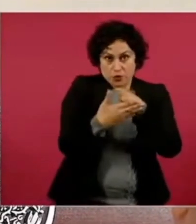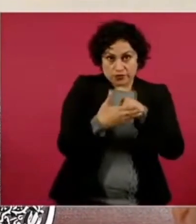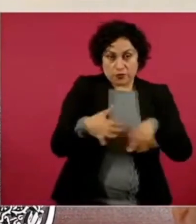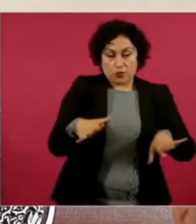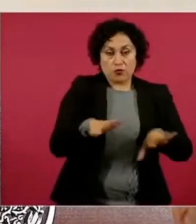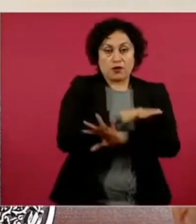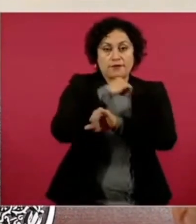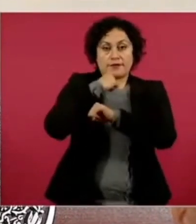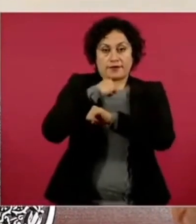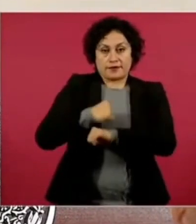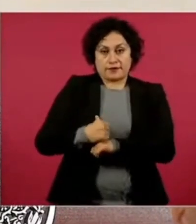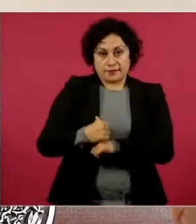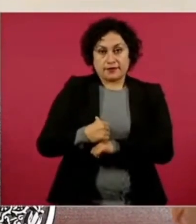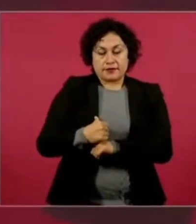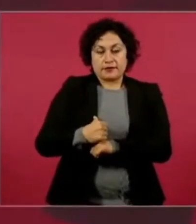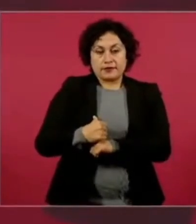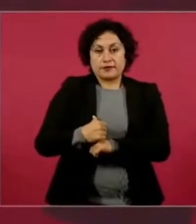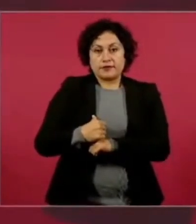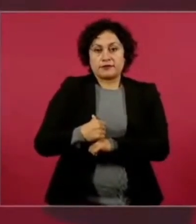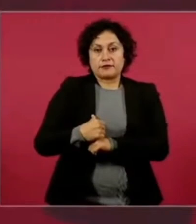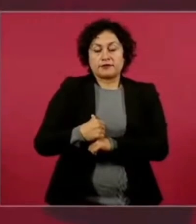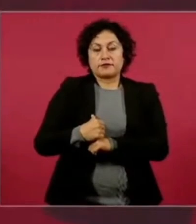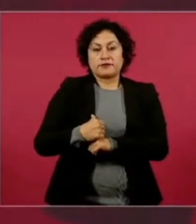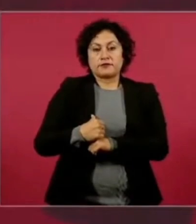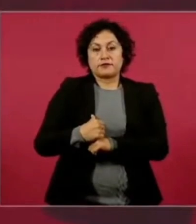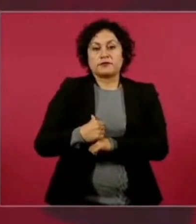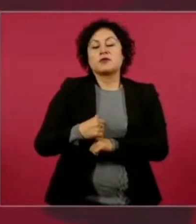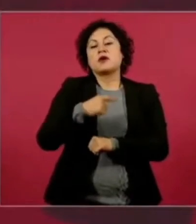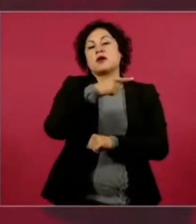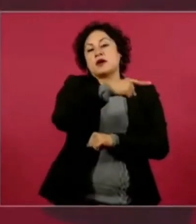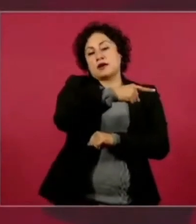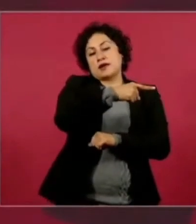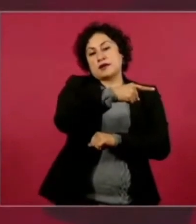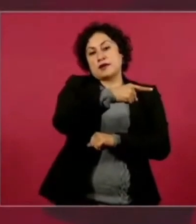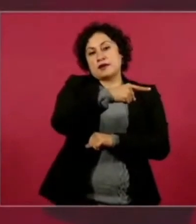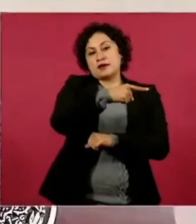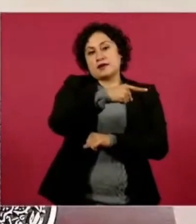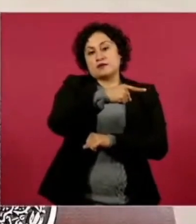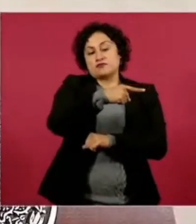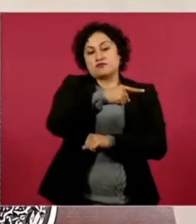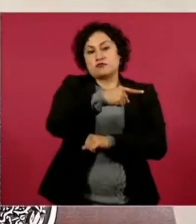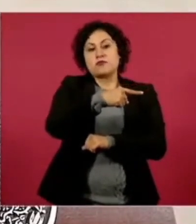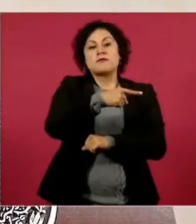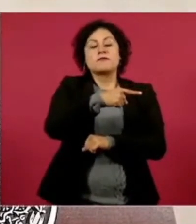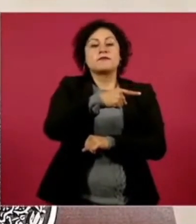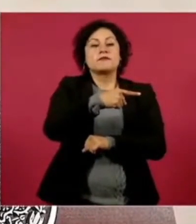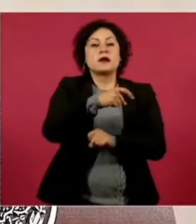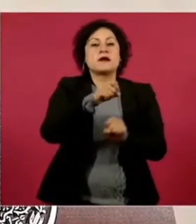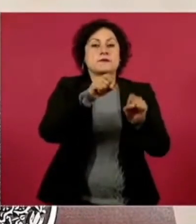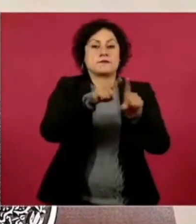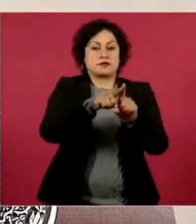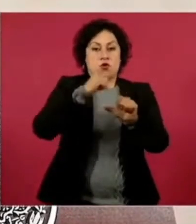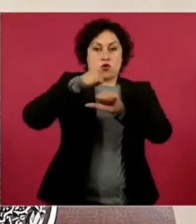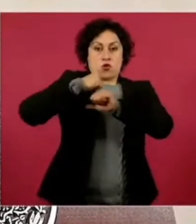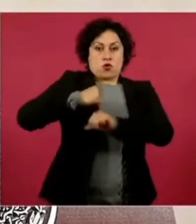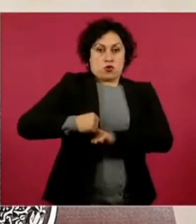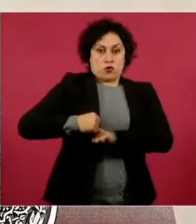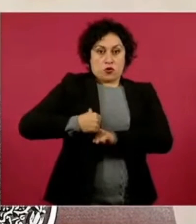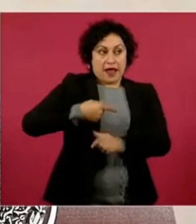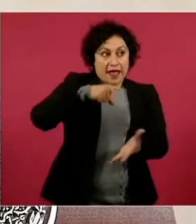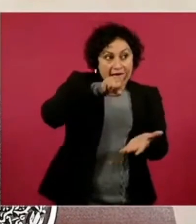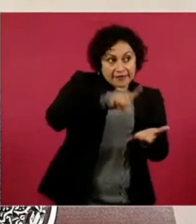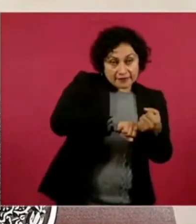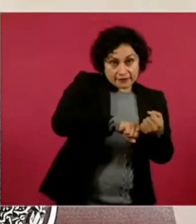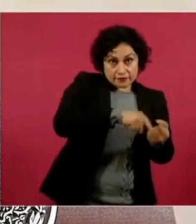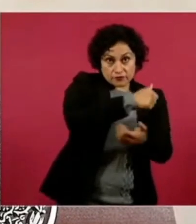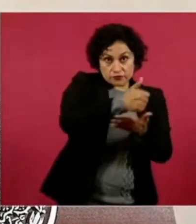La comandancia distrital de la Secretaría de la Defensa. Se está por llevarse a cabo